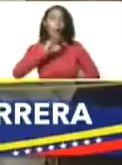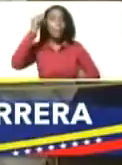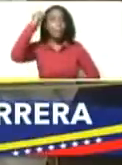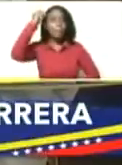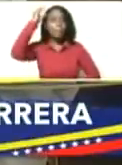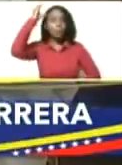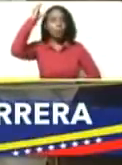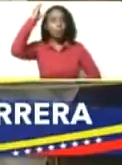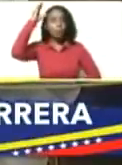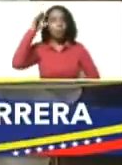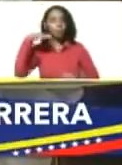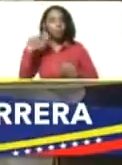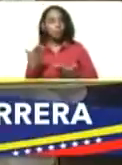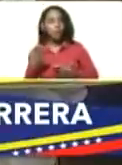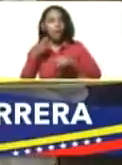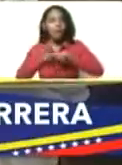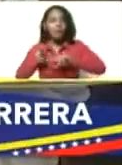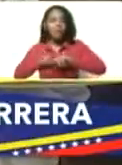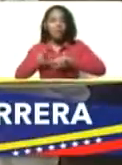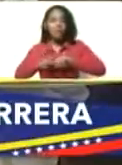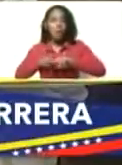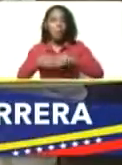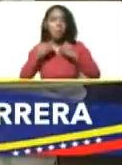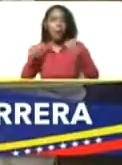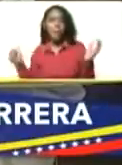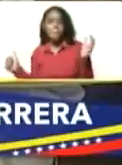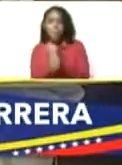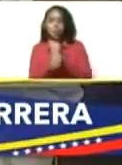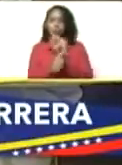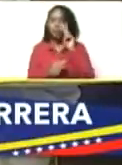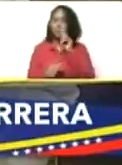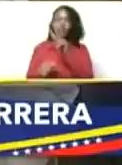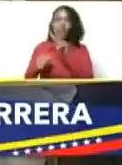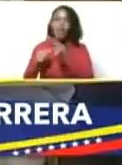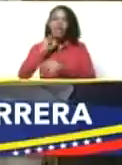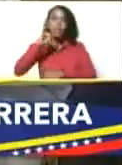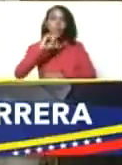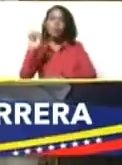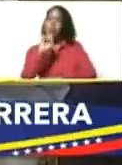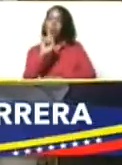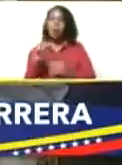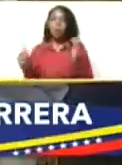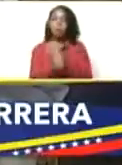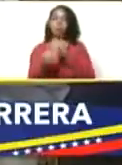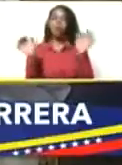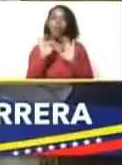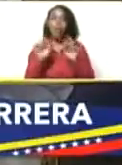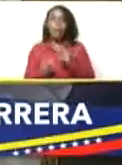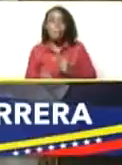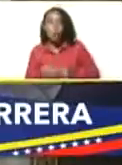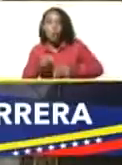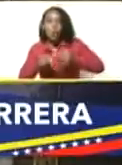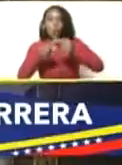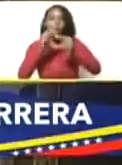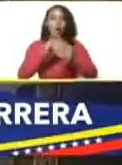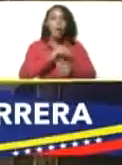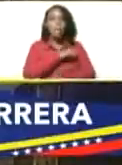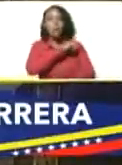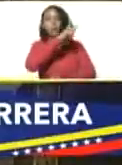capacidad del niño para encontrar la noticia donde otros no encontraban nada y construir de eso un